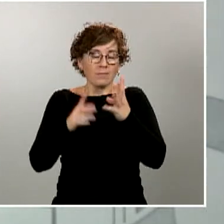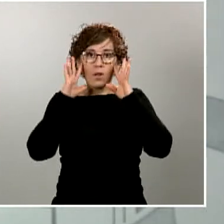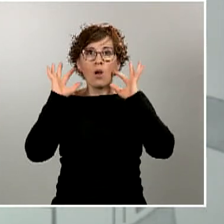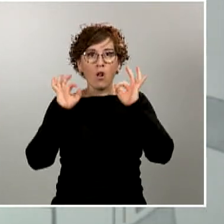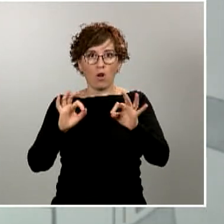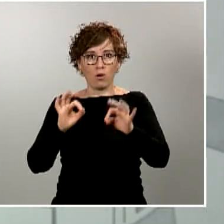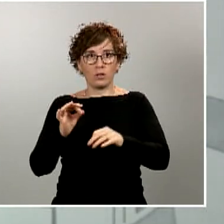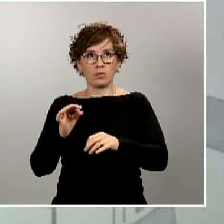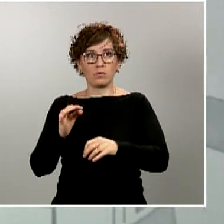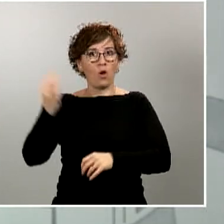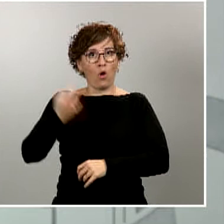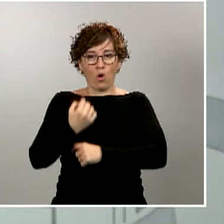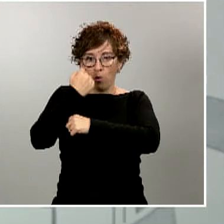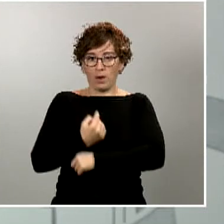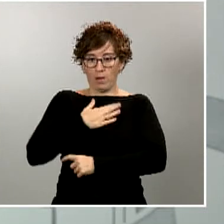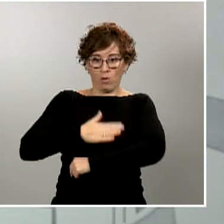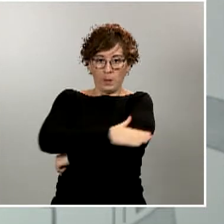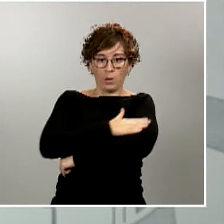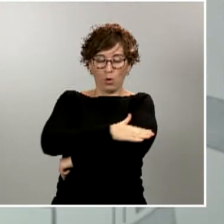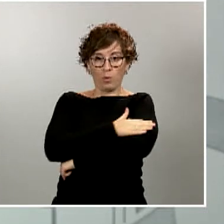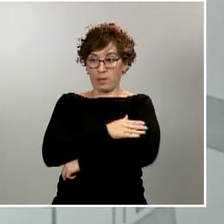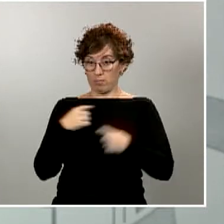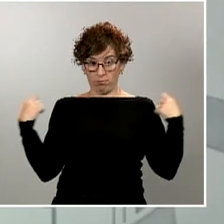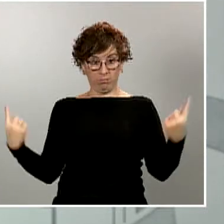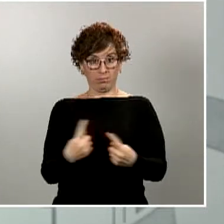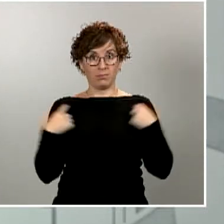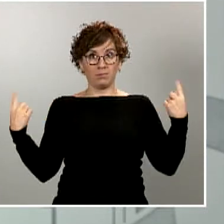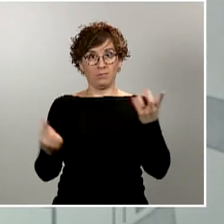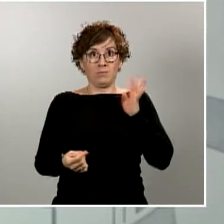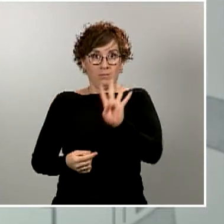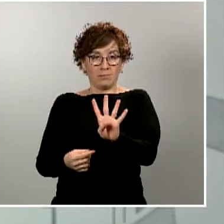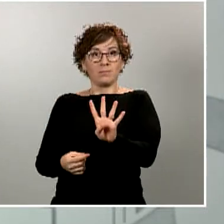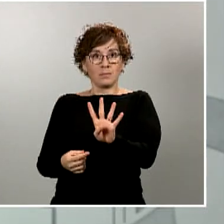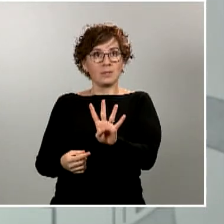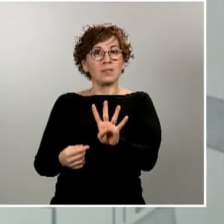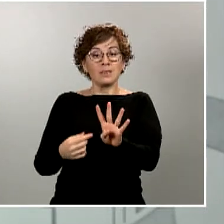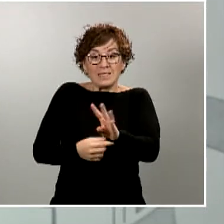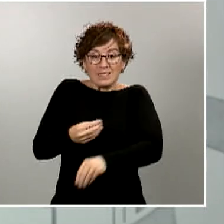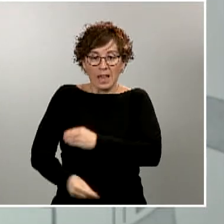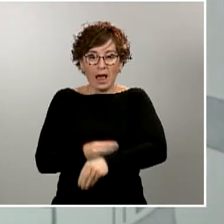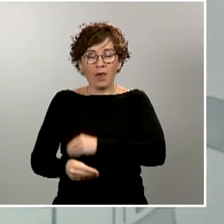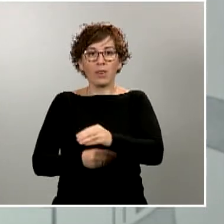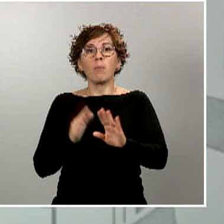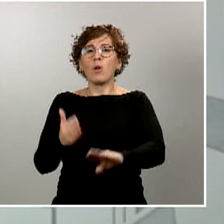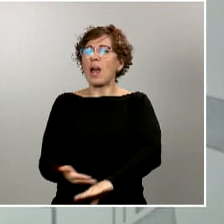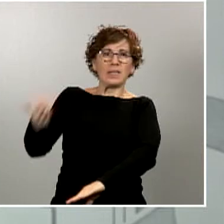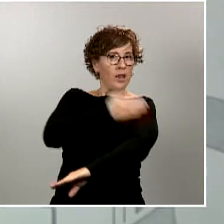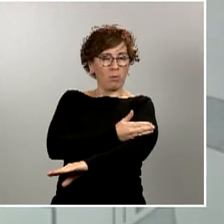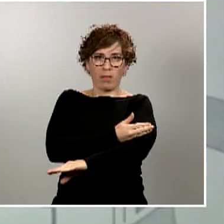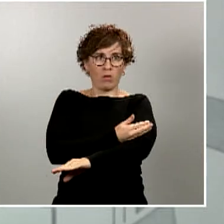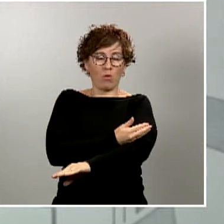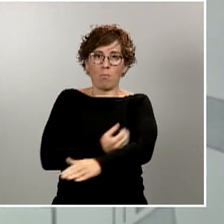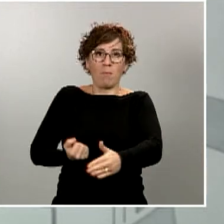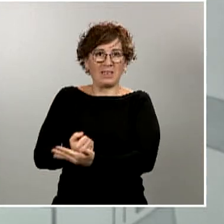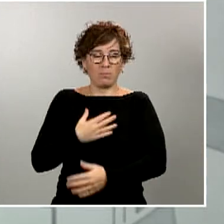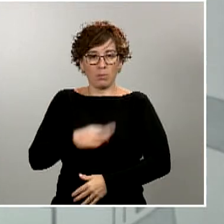delegadas competentes que aquí estamos hoy compartiendo ante ustedes, de hacerlo con la máxima anticipación y con un conjunto de opciones disponibles. Y, por